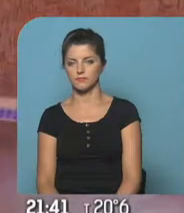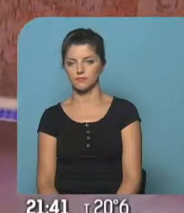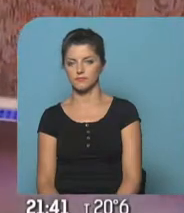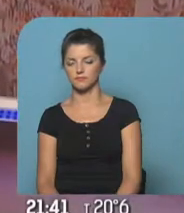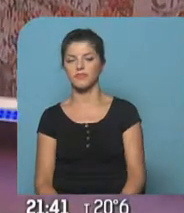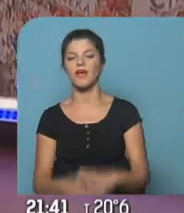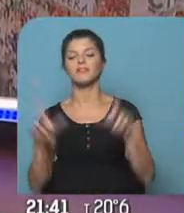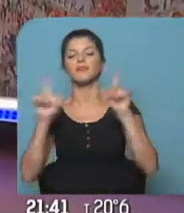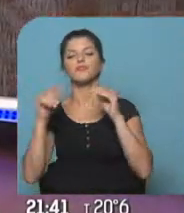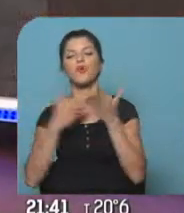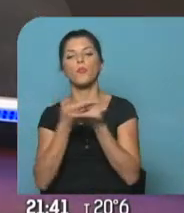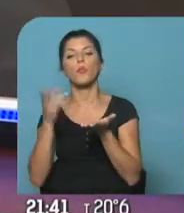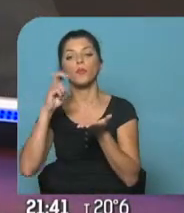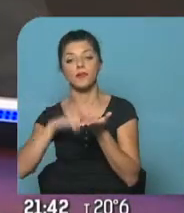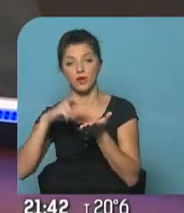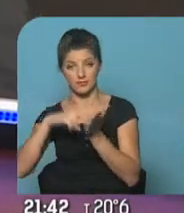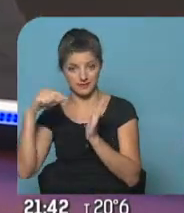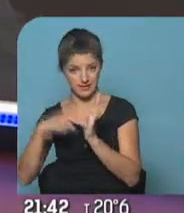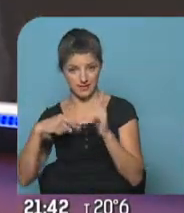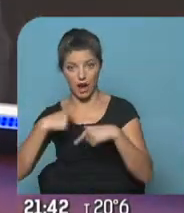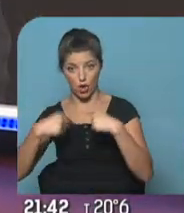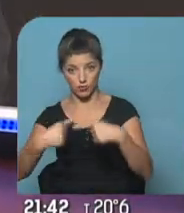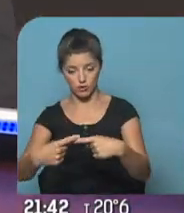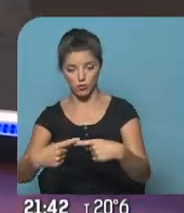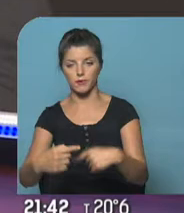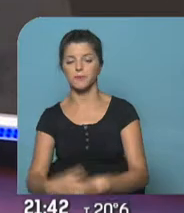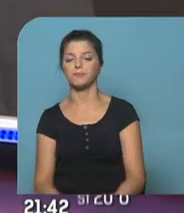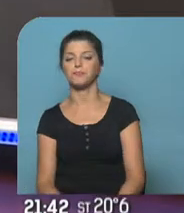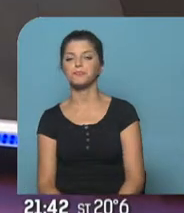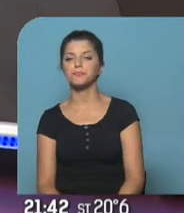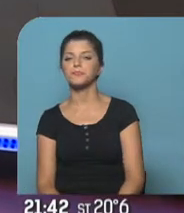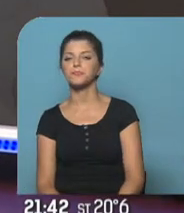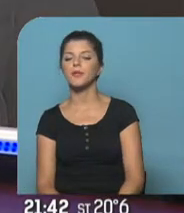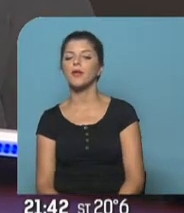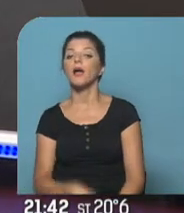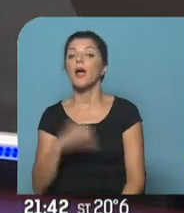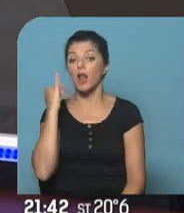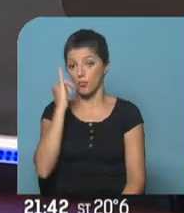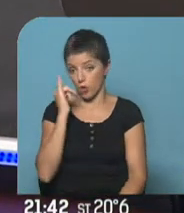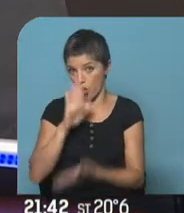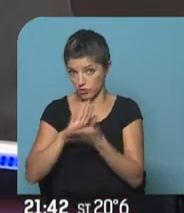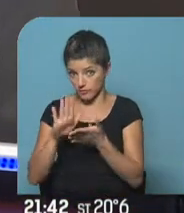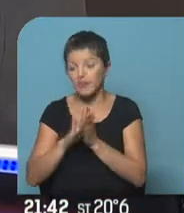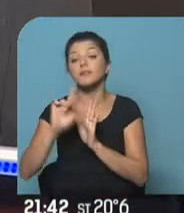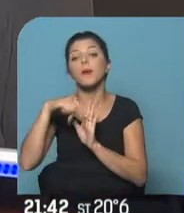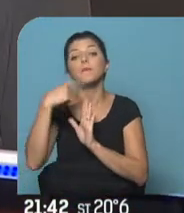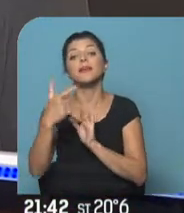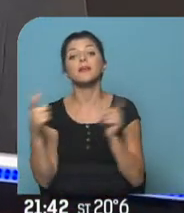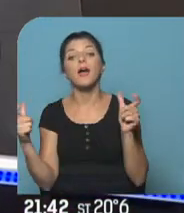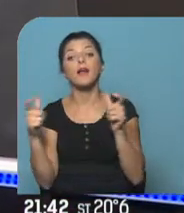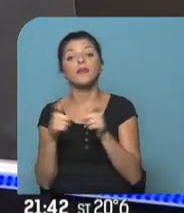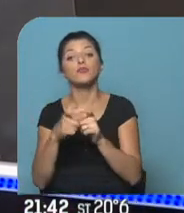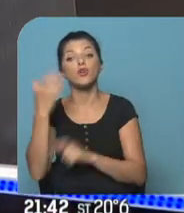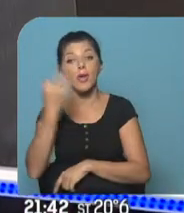Seguimos en el noticiero central de la televisión pública para todo el país. Reiteramos que el gobierno convocó para mañana a una sesión especial allí en la